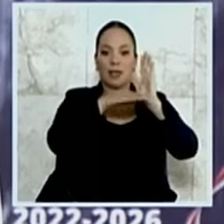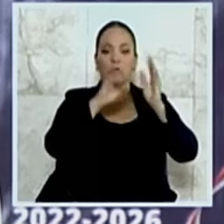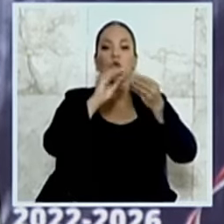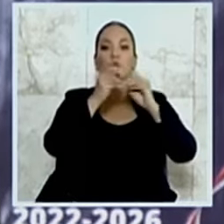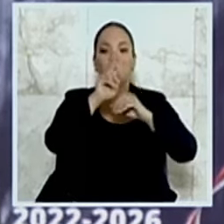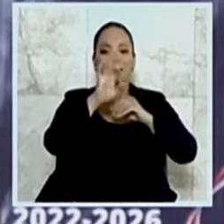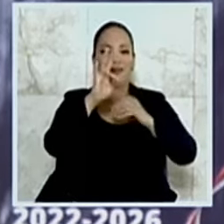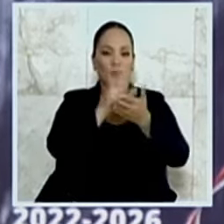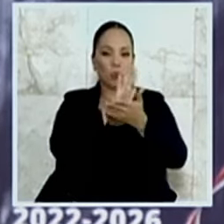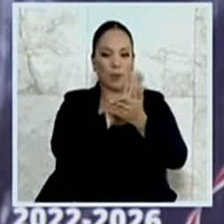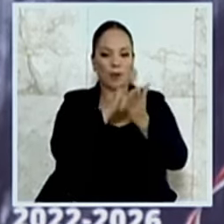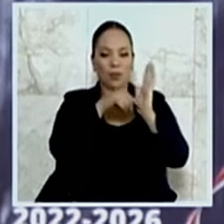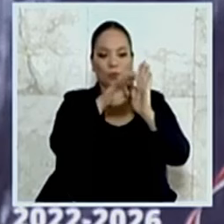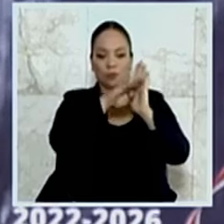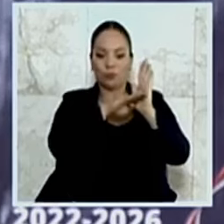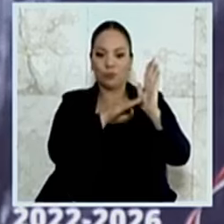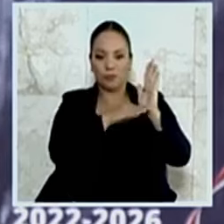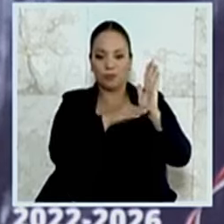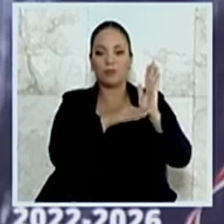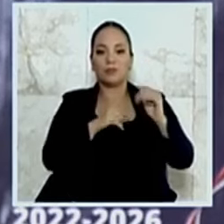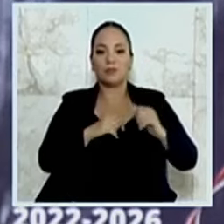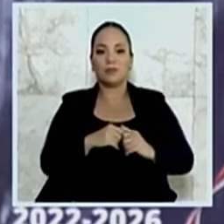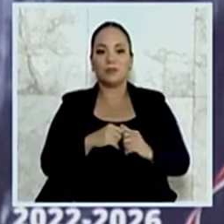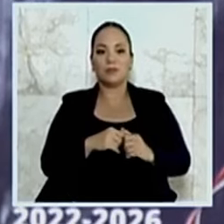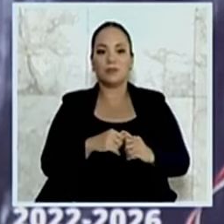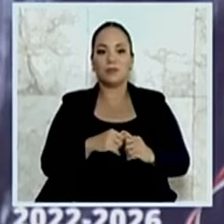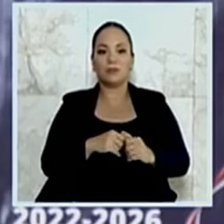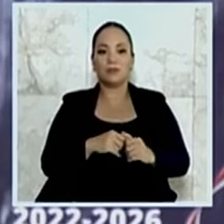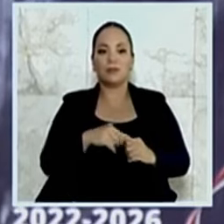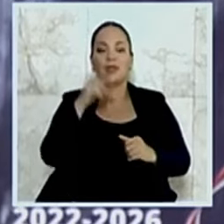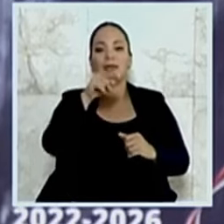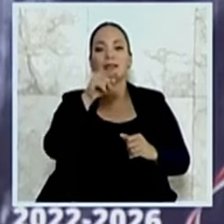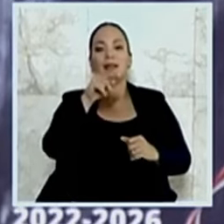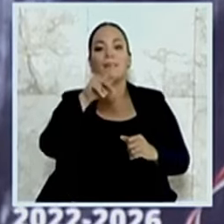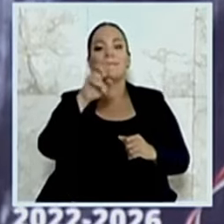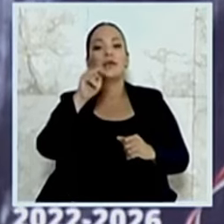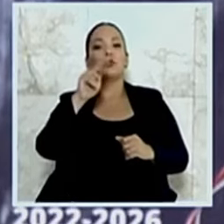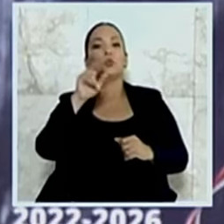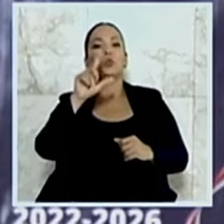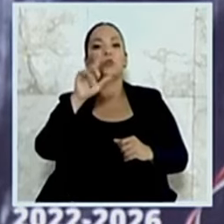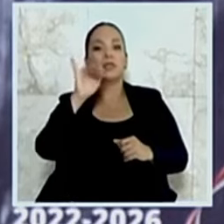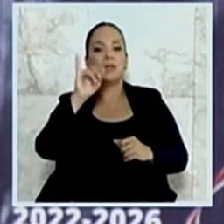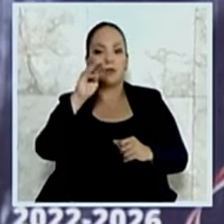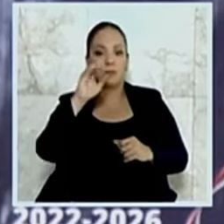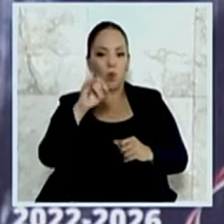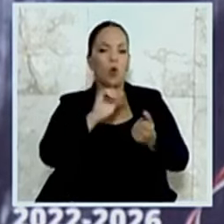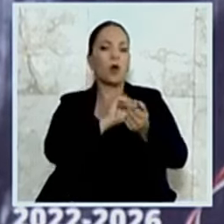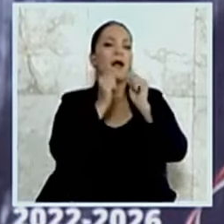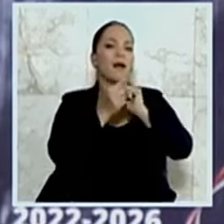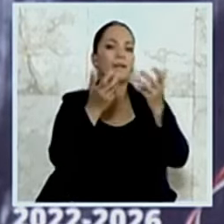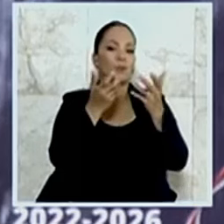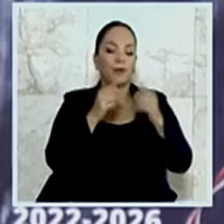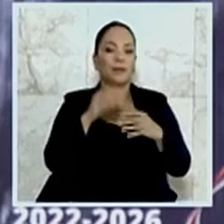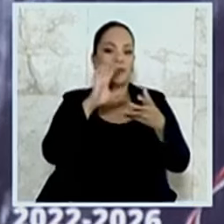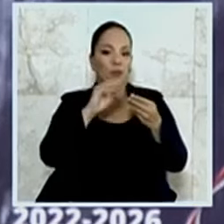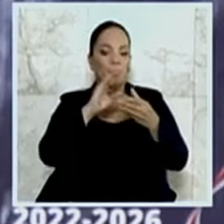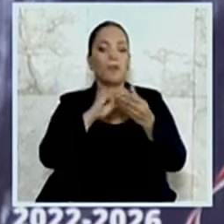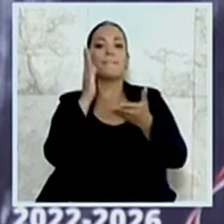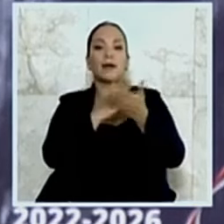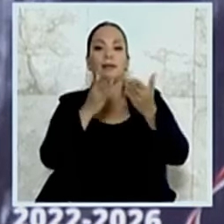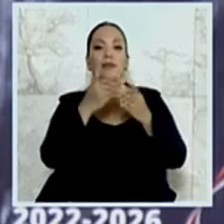desescalada en las medidas. Por ello, se les anuncia que el día de hoy sale el lineamiento número 27 y